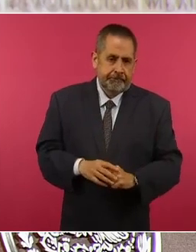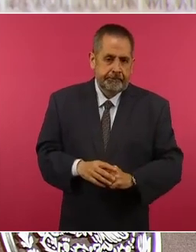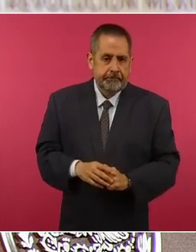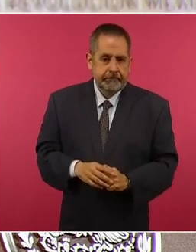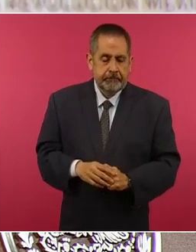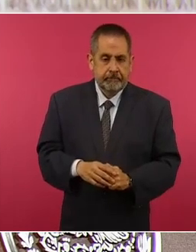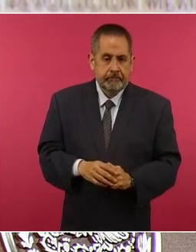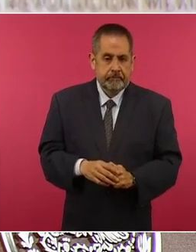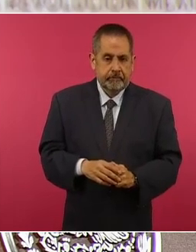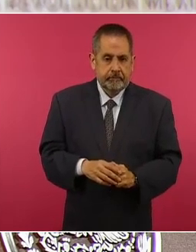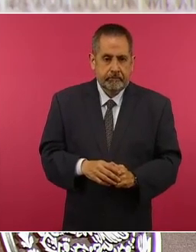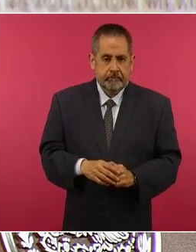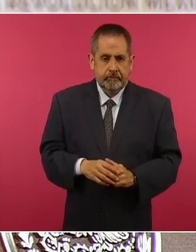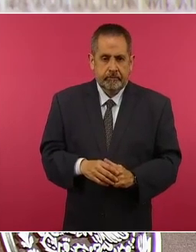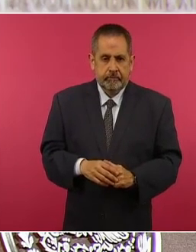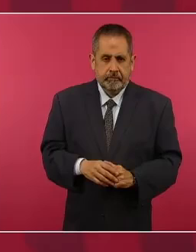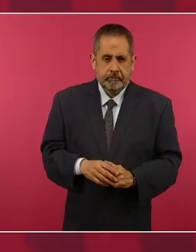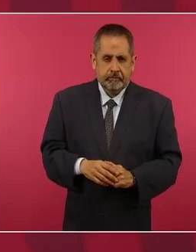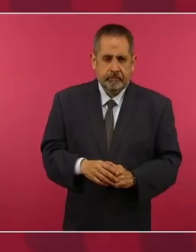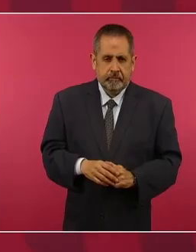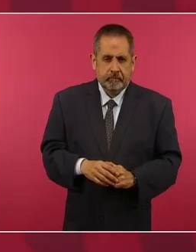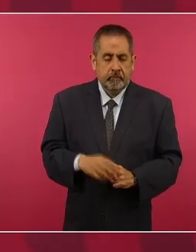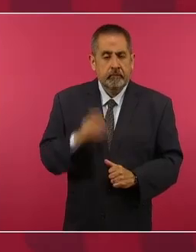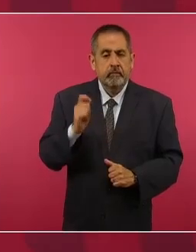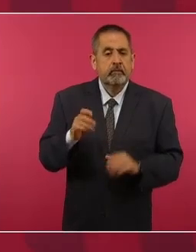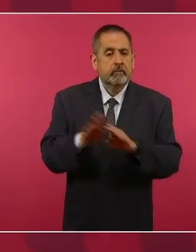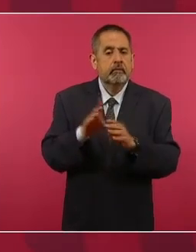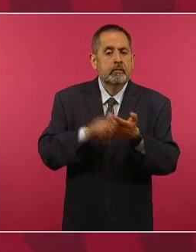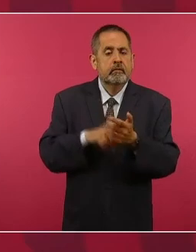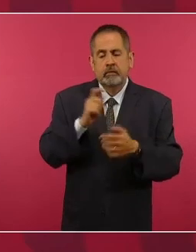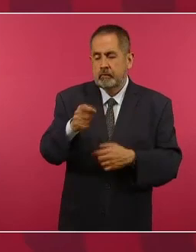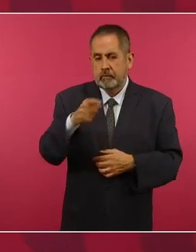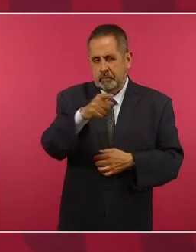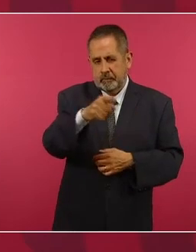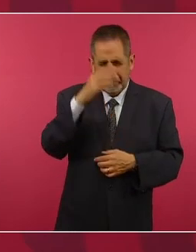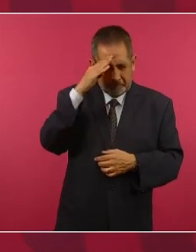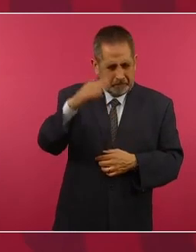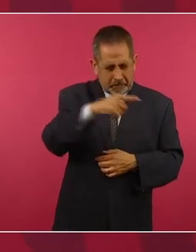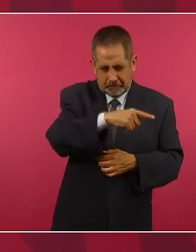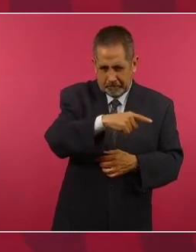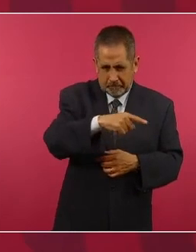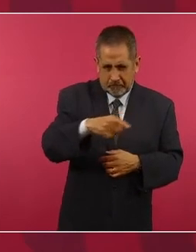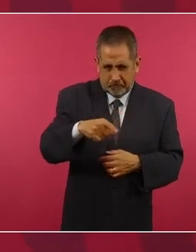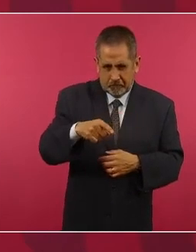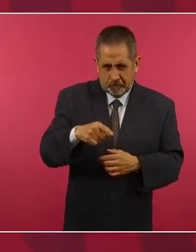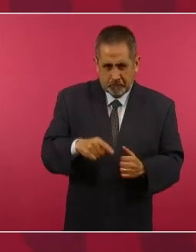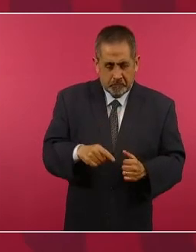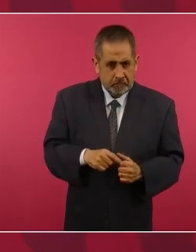Tenemos el caso del señor